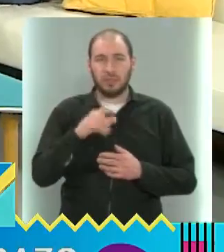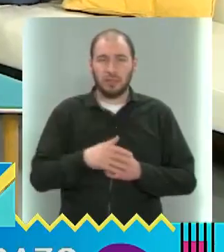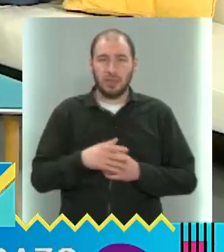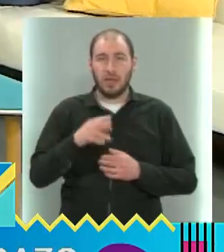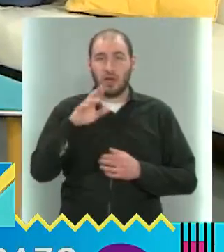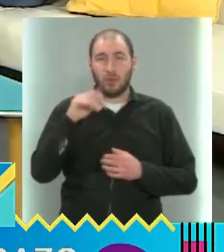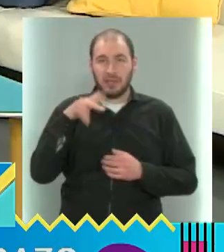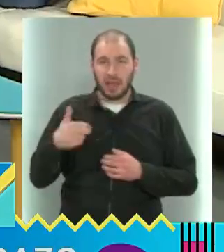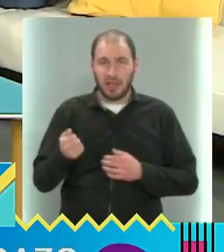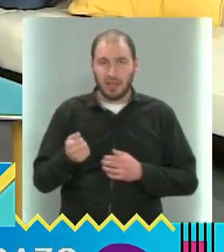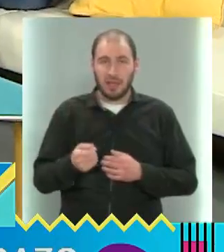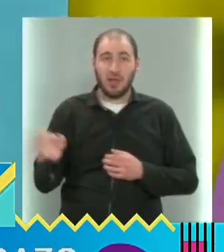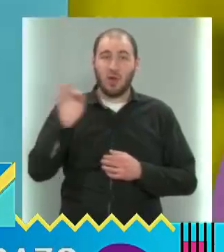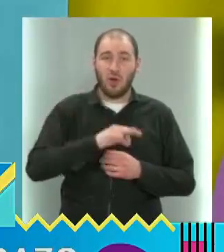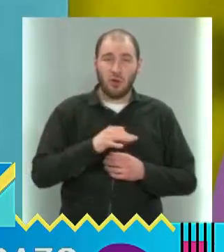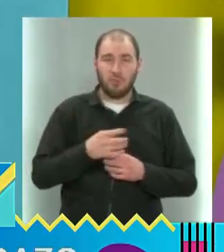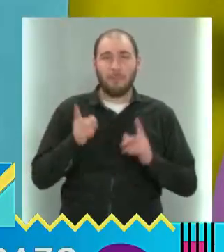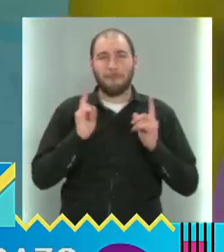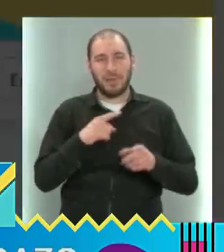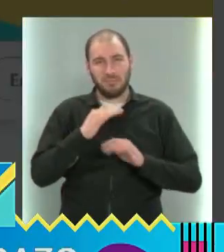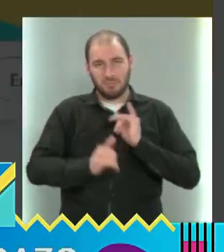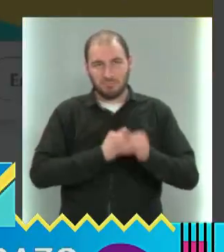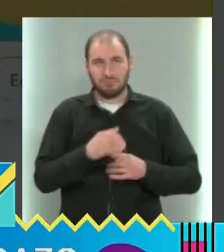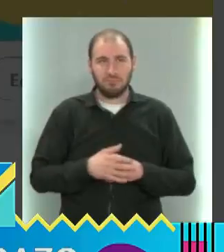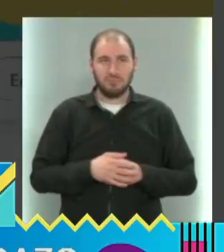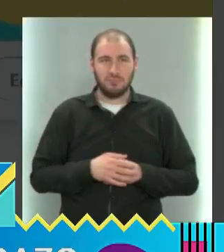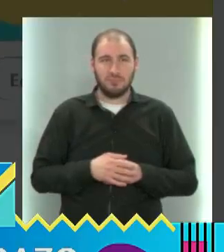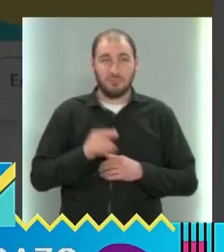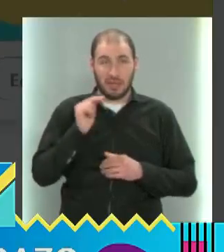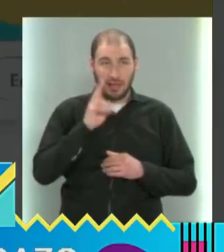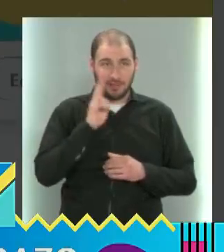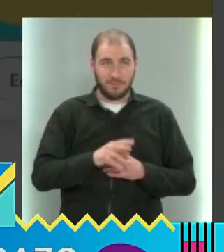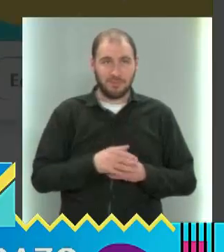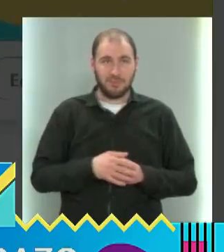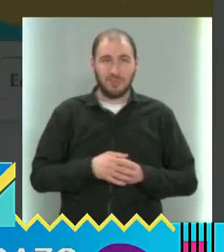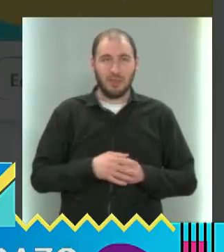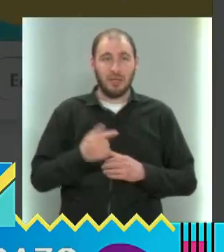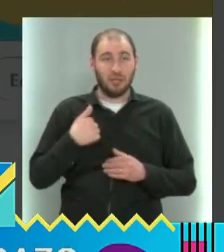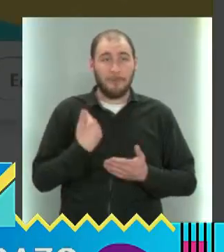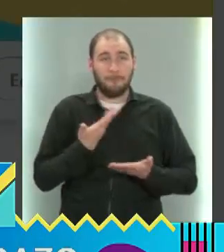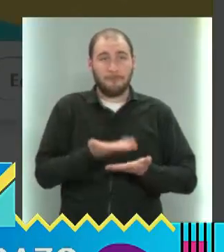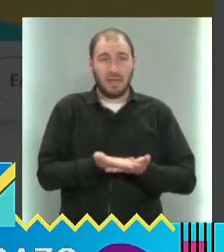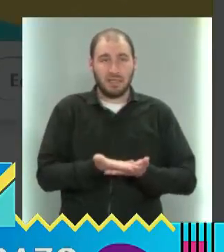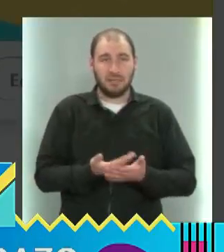de Romina, y si no, bueno, lo puede repetir y ahí estamos. Ahí está. Les pido,